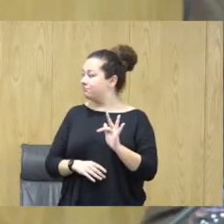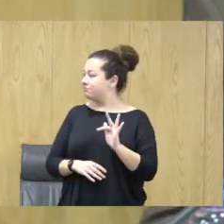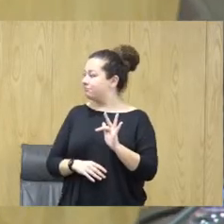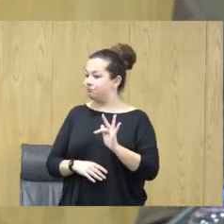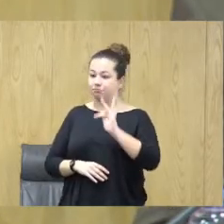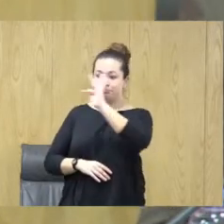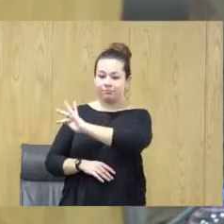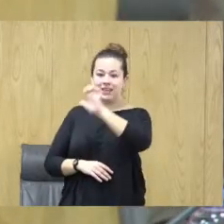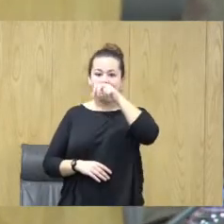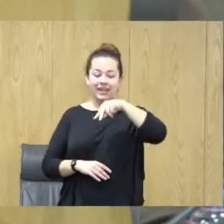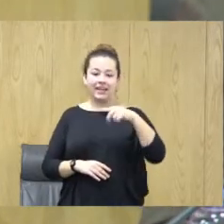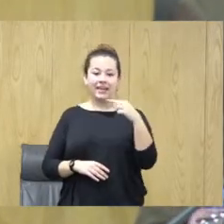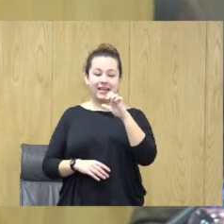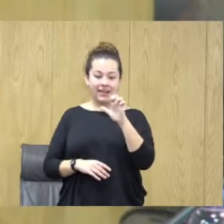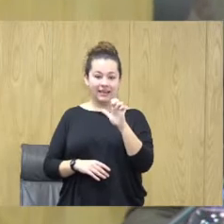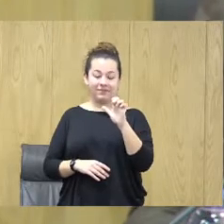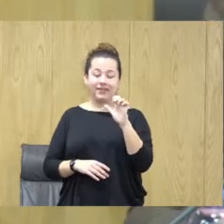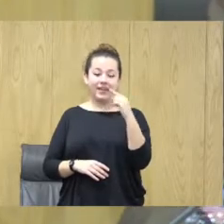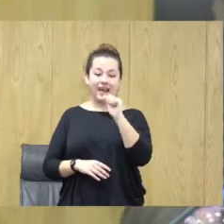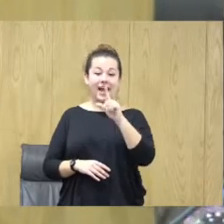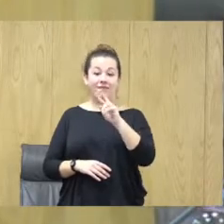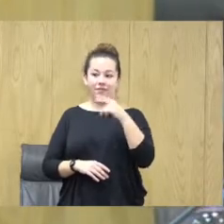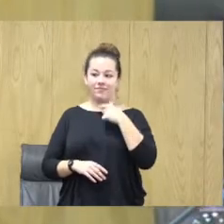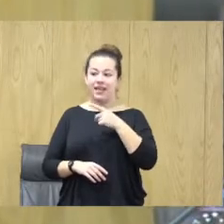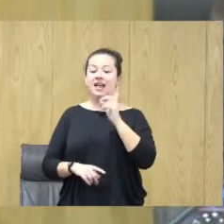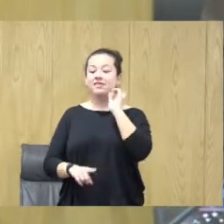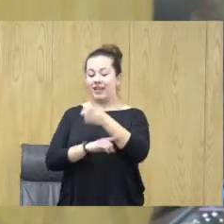Enrique Galván, que es el director general de Plena Inclusión. Enrique.